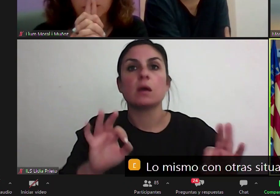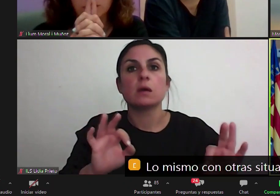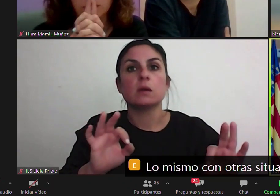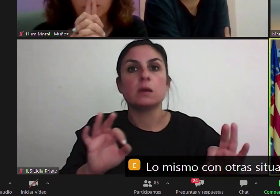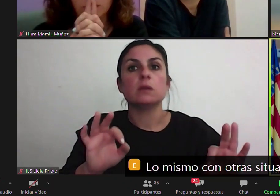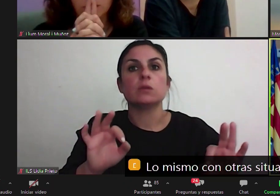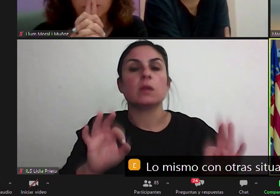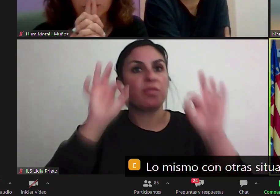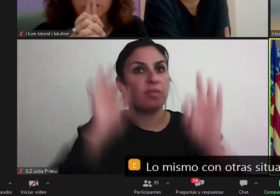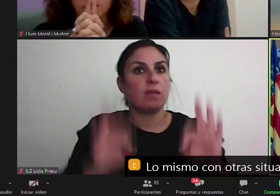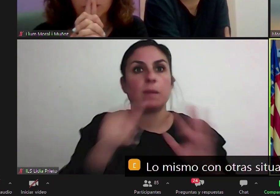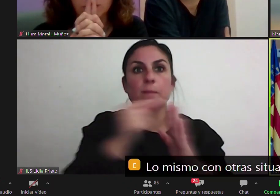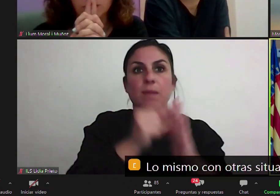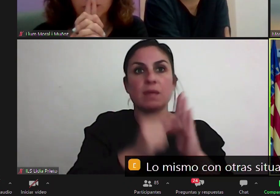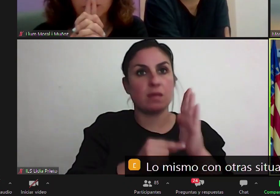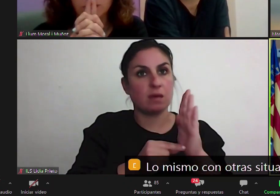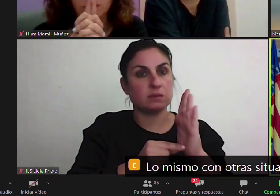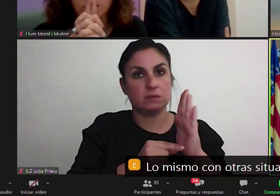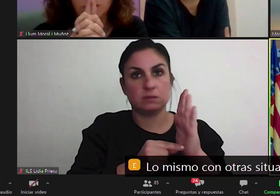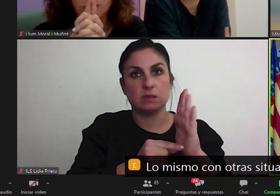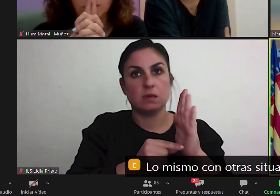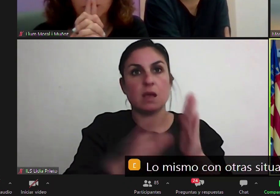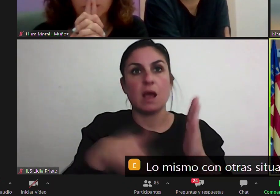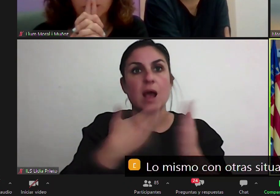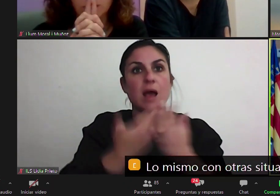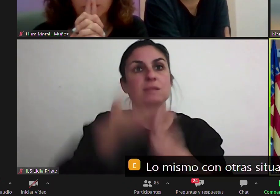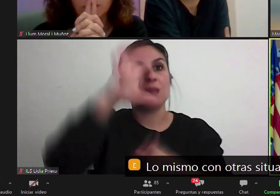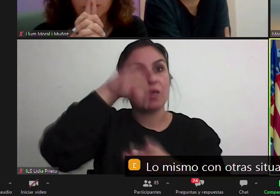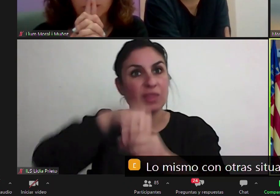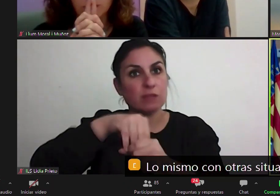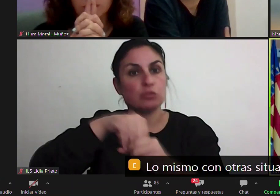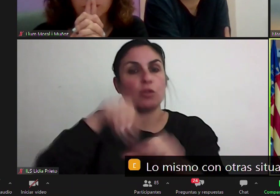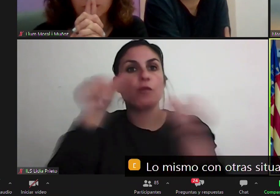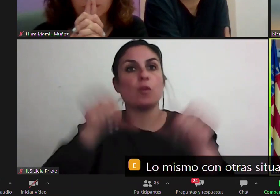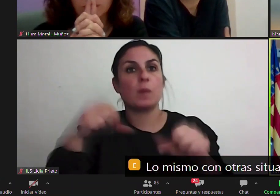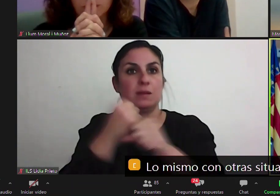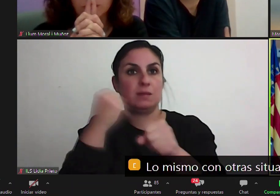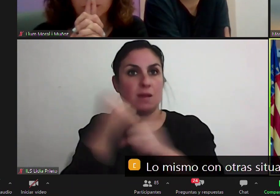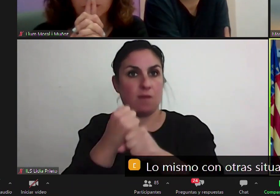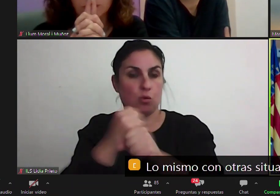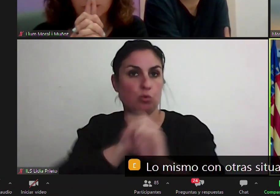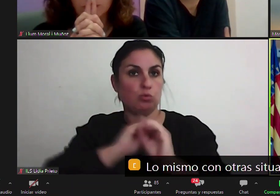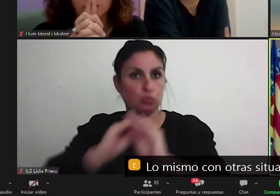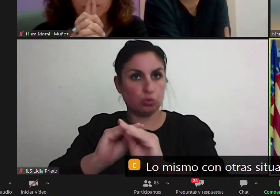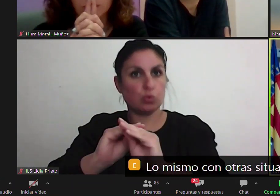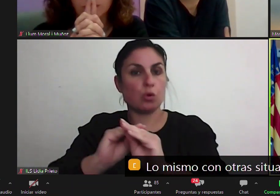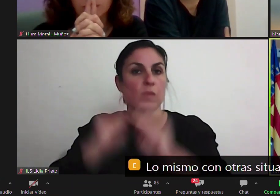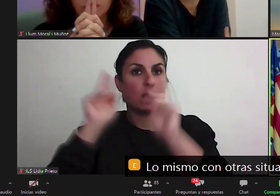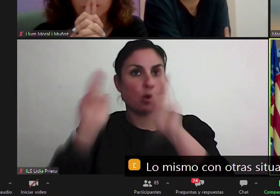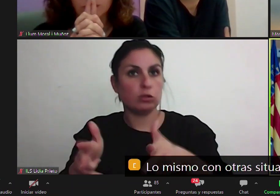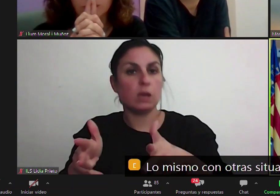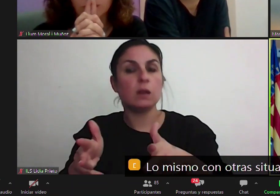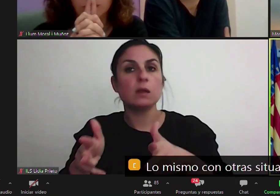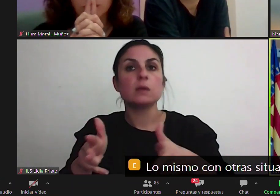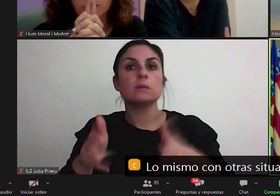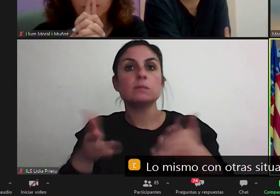medidas para interiorizarlo en la metodología de trabajo del establecimiento, ¿no? Y en este sentido, no solamente somos más accesibles,